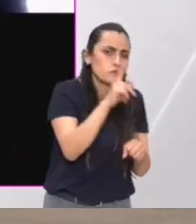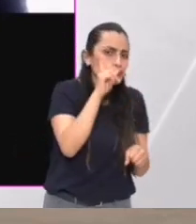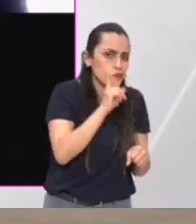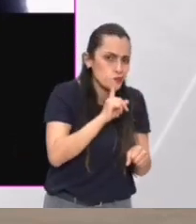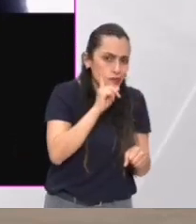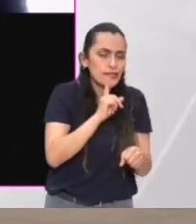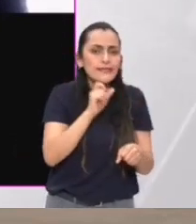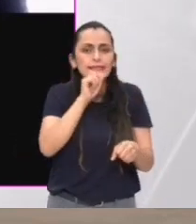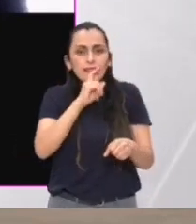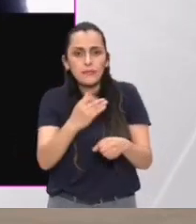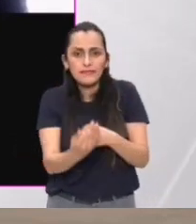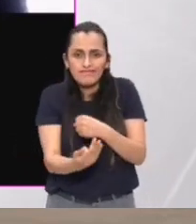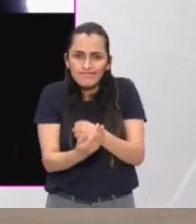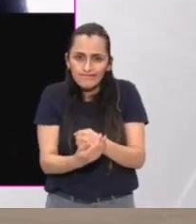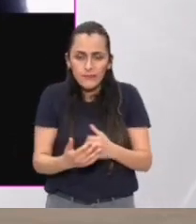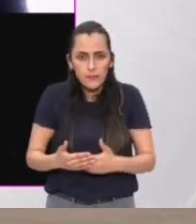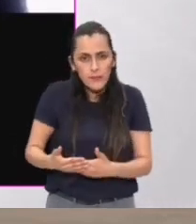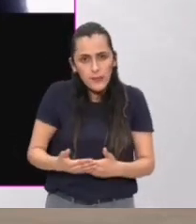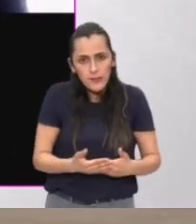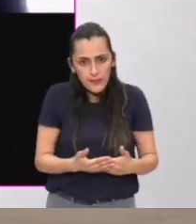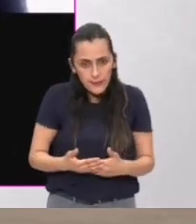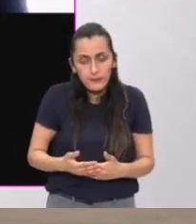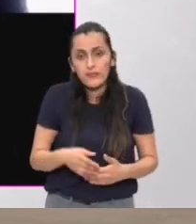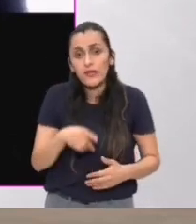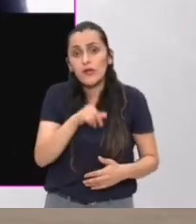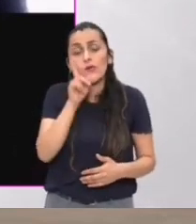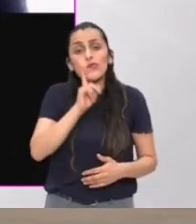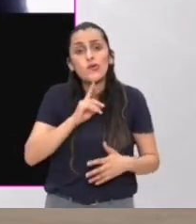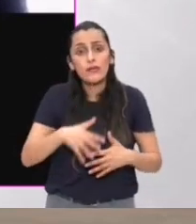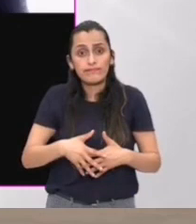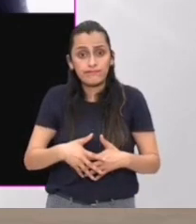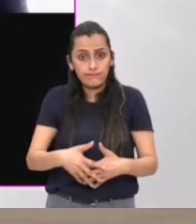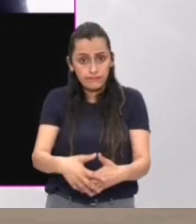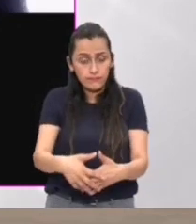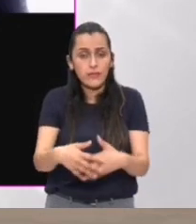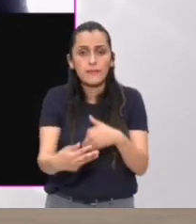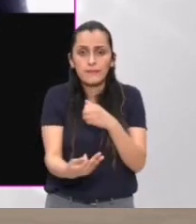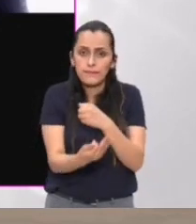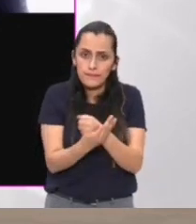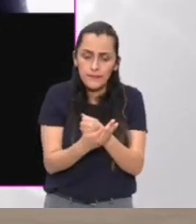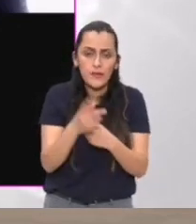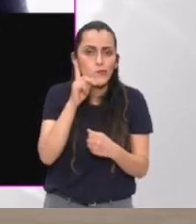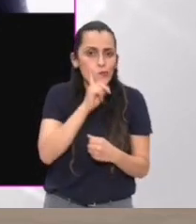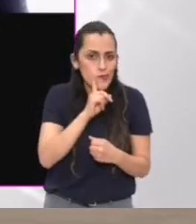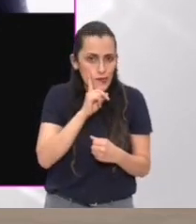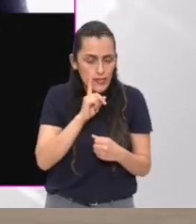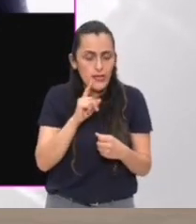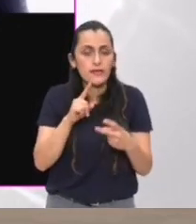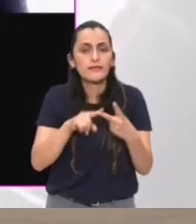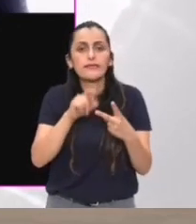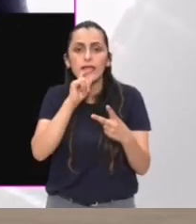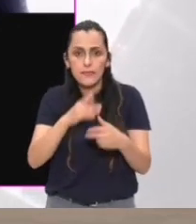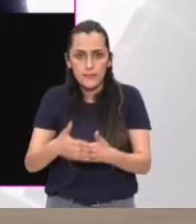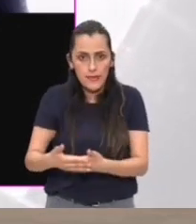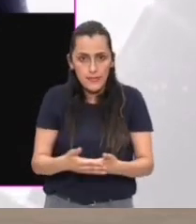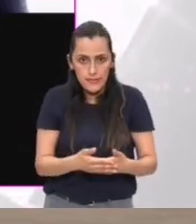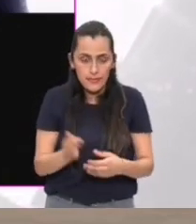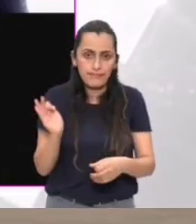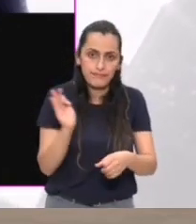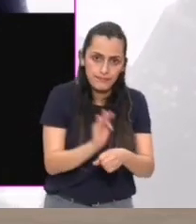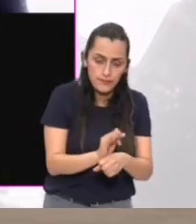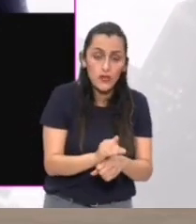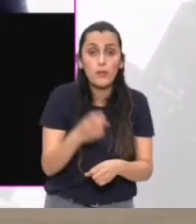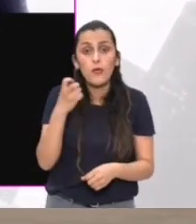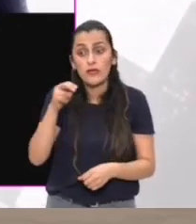niño. Buscar la salud de ambos, de la mujer embarazada y del niño. Por eso hemos nosotros propuesto a nivel